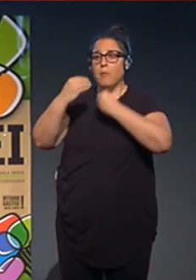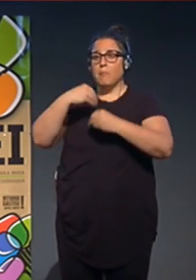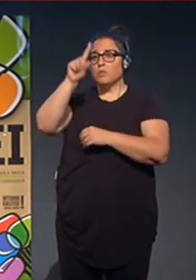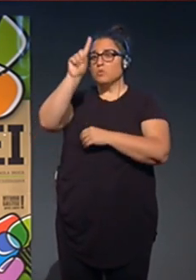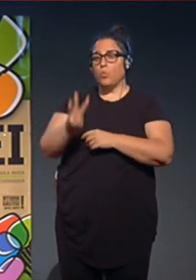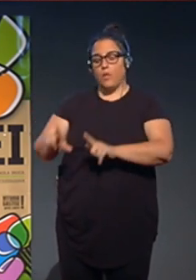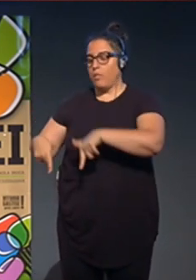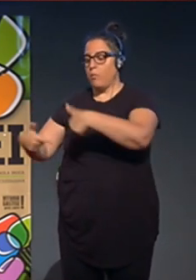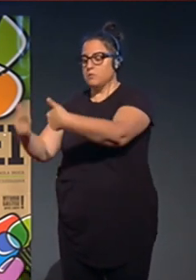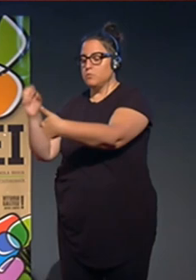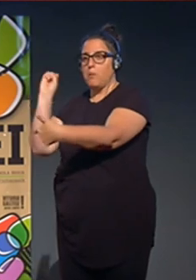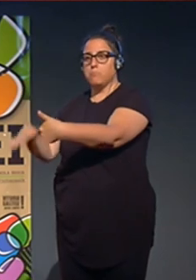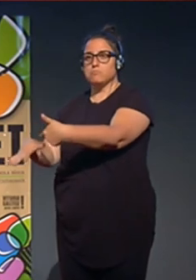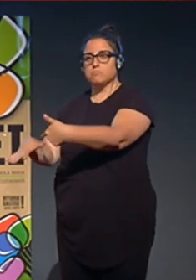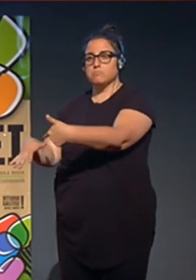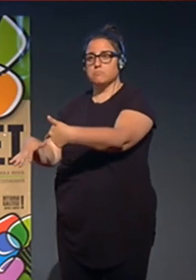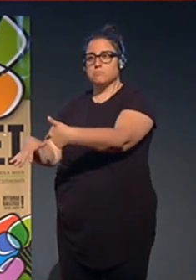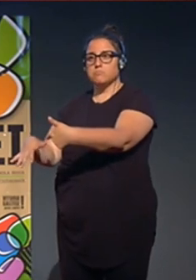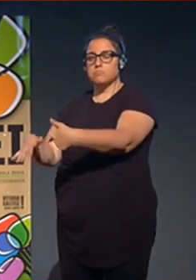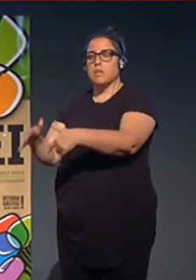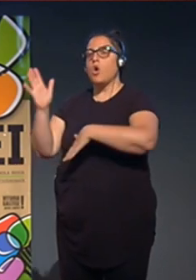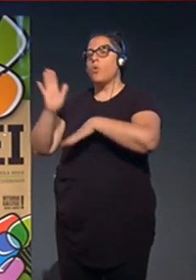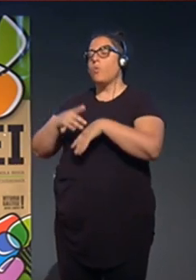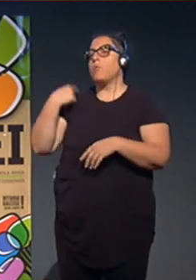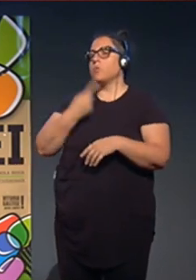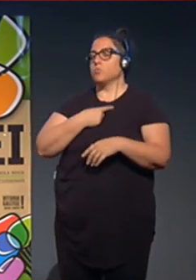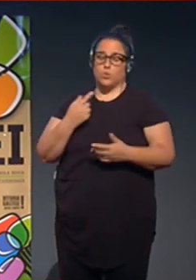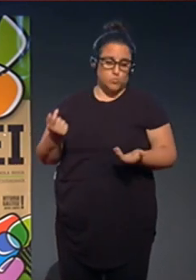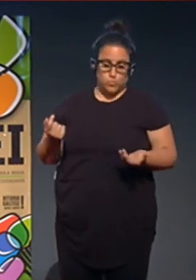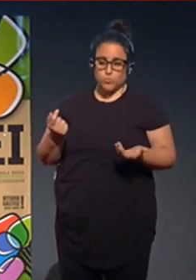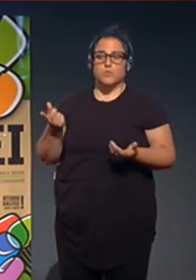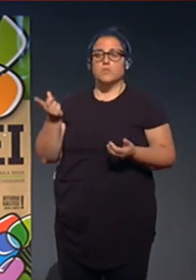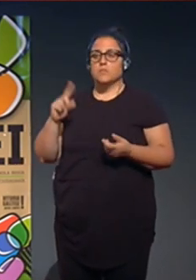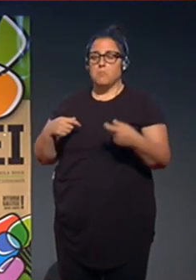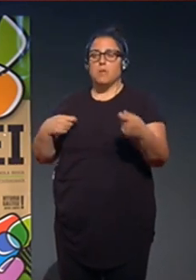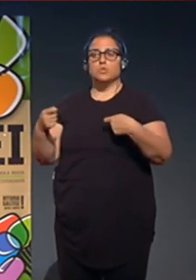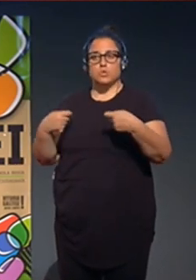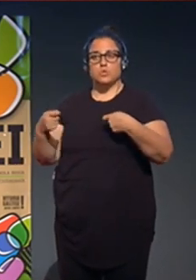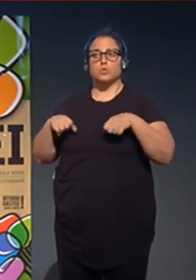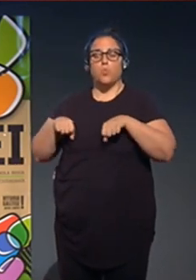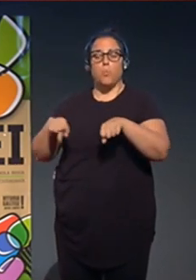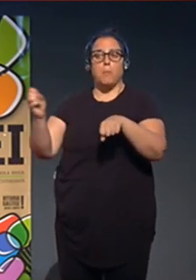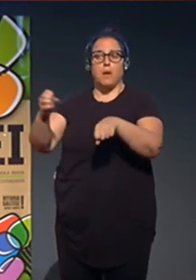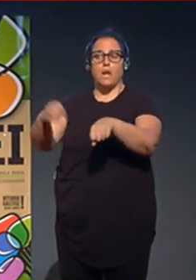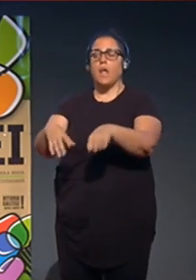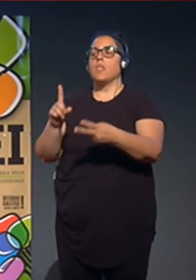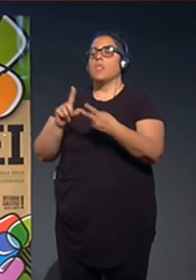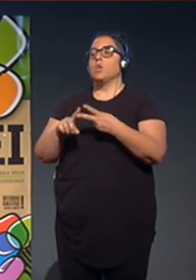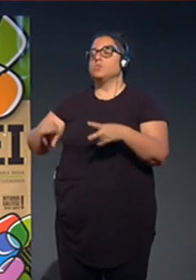la basura No digo que sea todo culpa nuestra pueden ser también los supermercados pueden ser eh los los